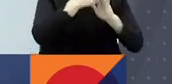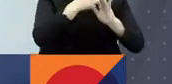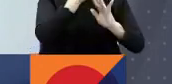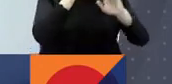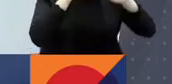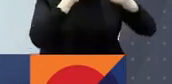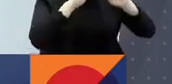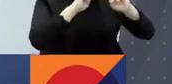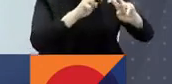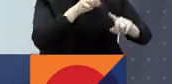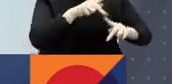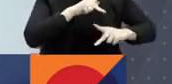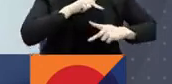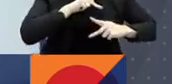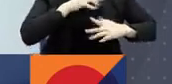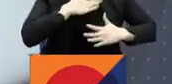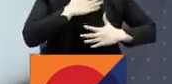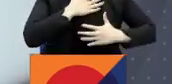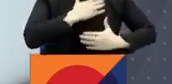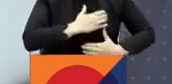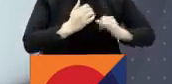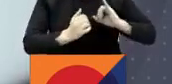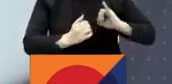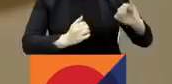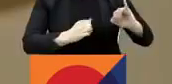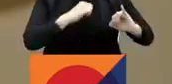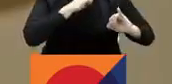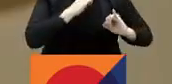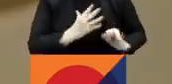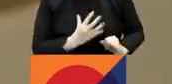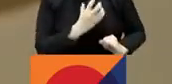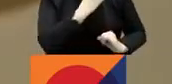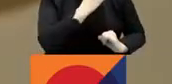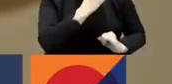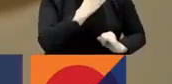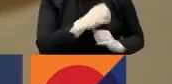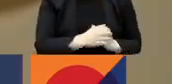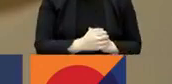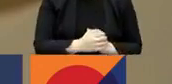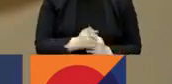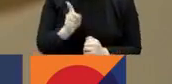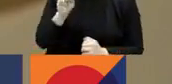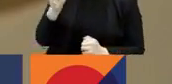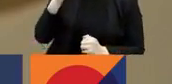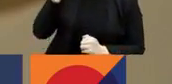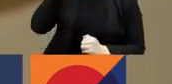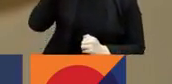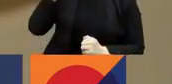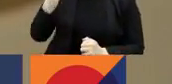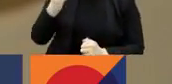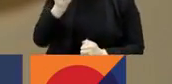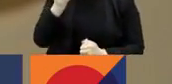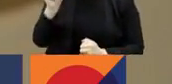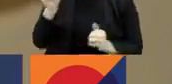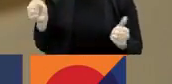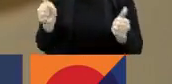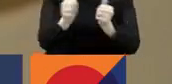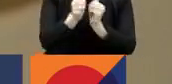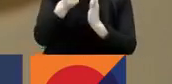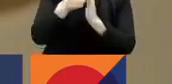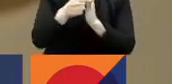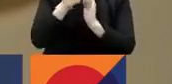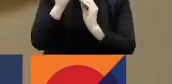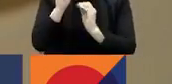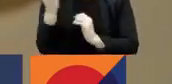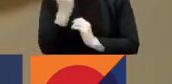más especializados sobre el diagnóstico de cáncer mesotelioma. A partir de este momento, Ana Cecilia y su esposo José Daniel descubren que ella padecía de